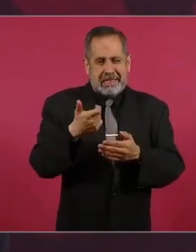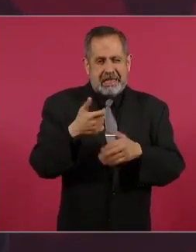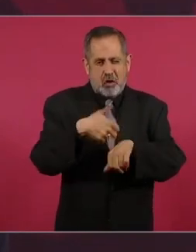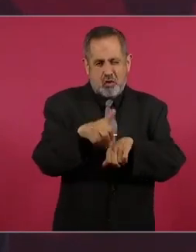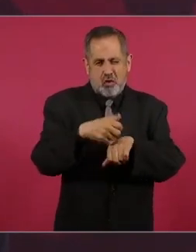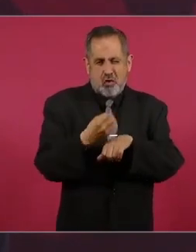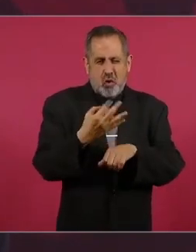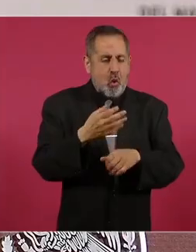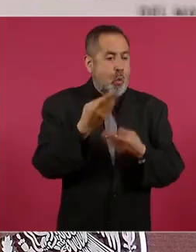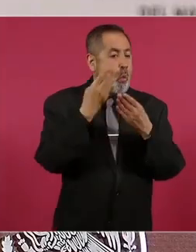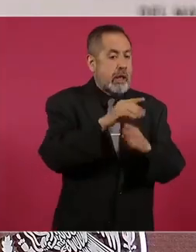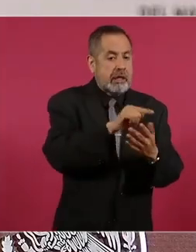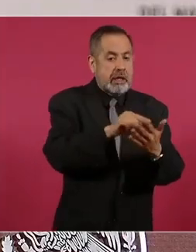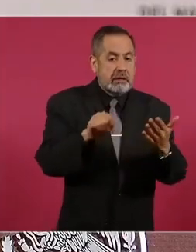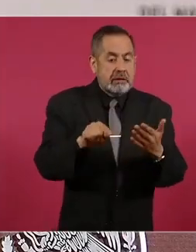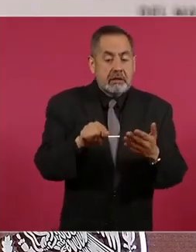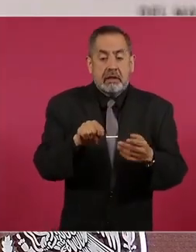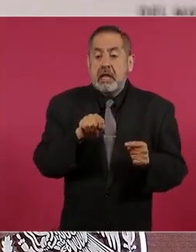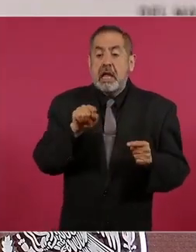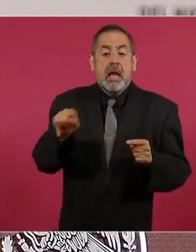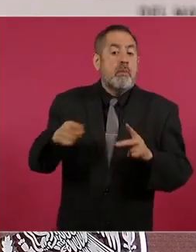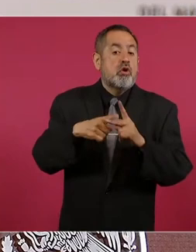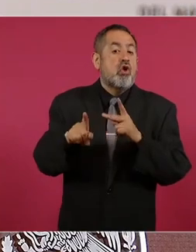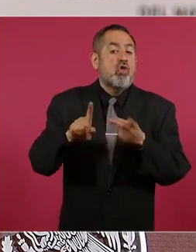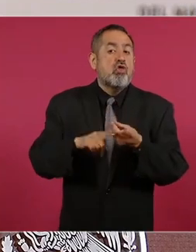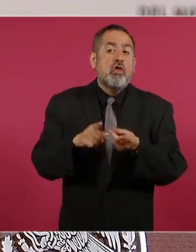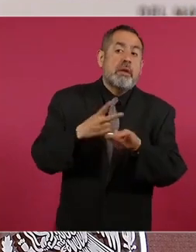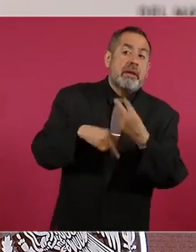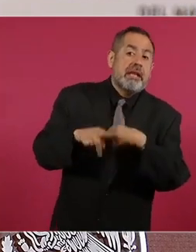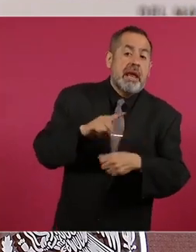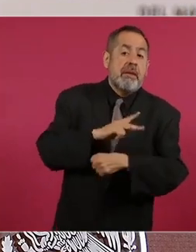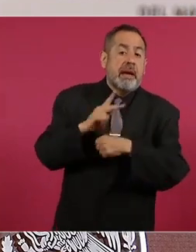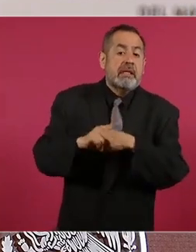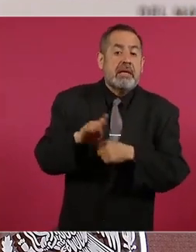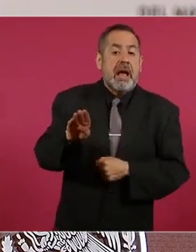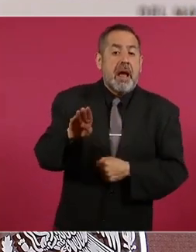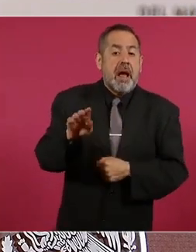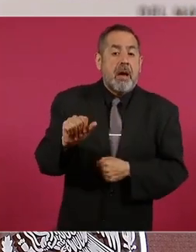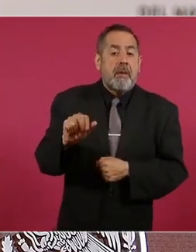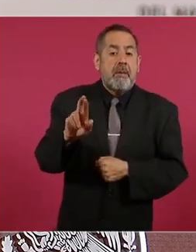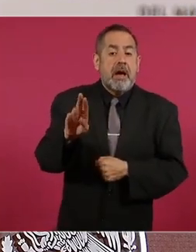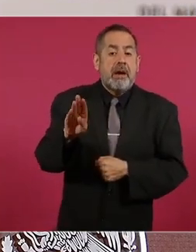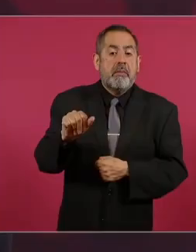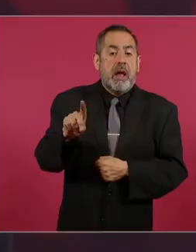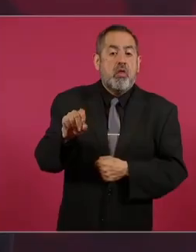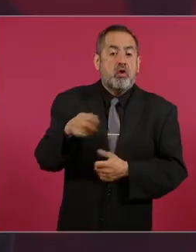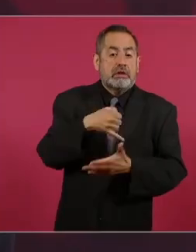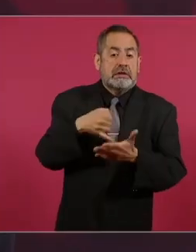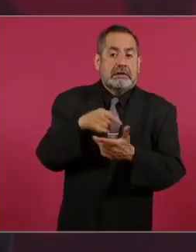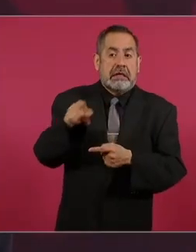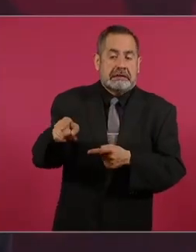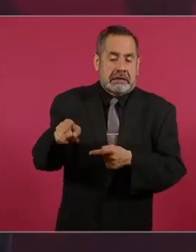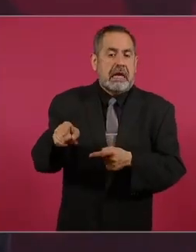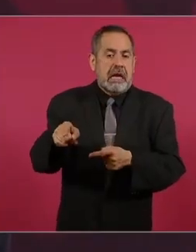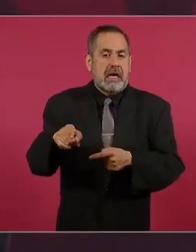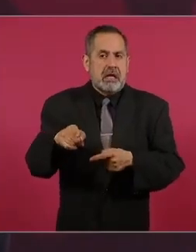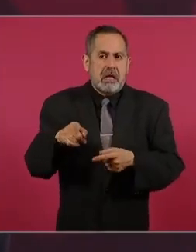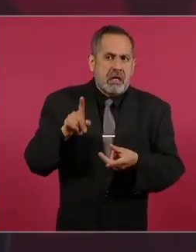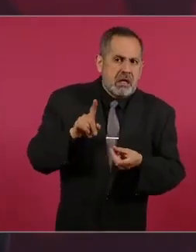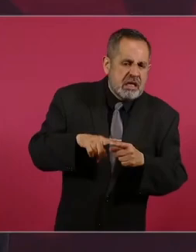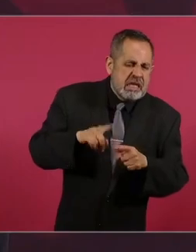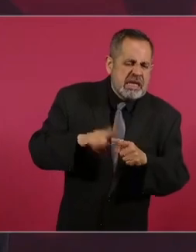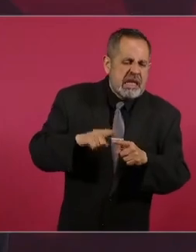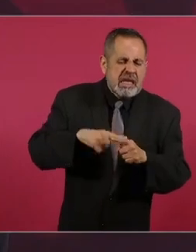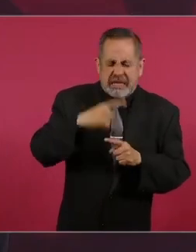se operaron desde Barbados. Es una cosa que no ha terminado todavía. Vamos a ver quiénes aparecen ahí,